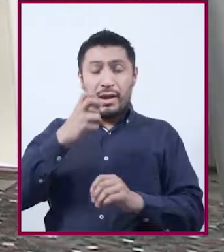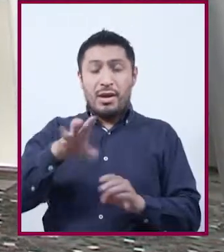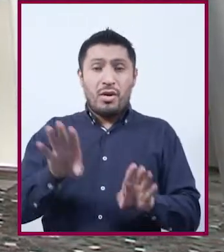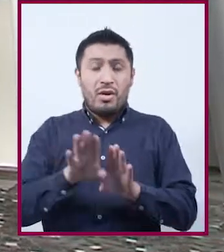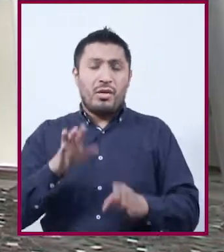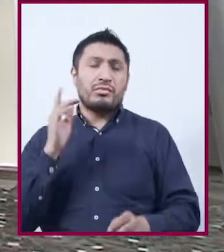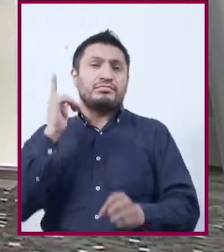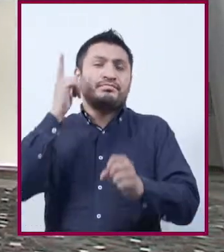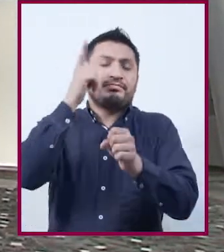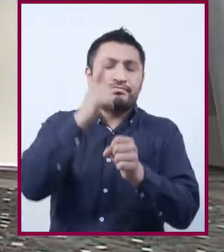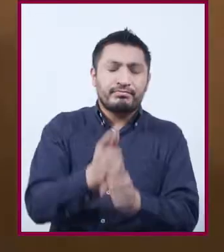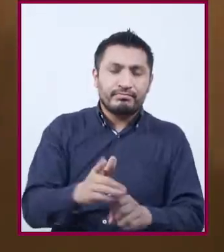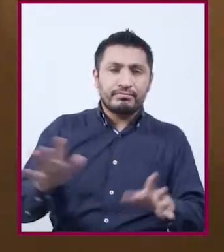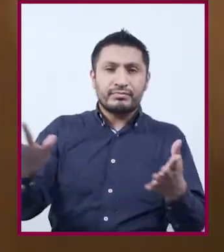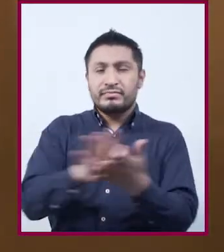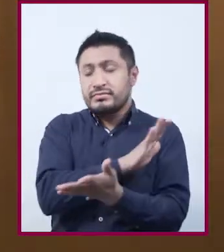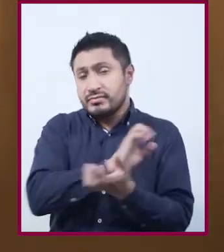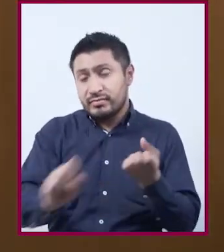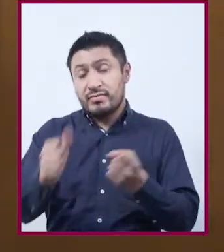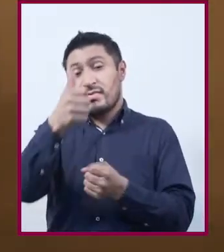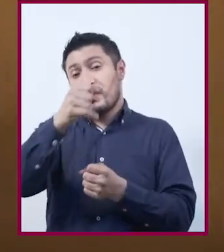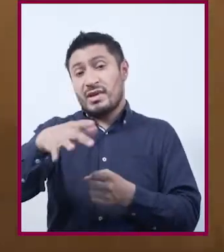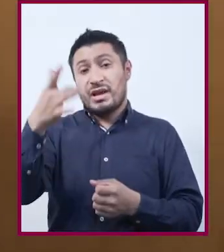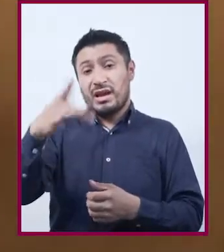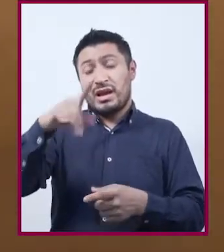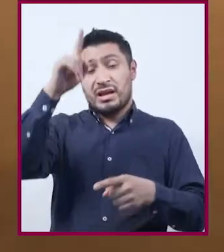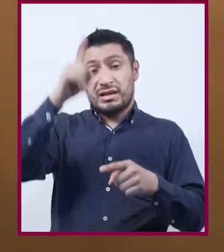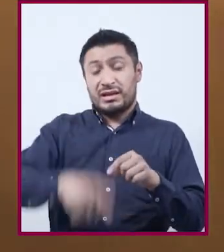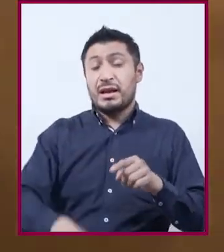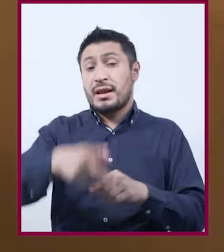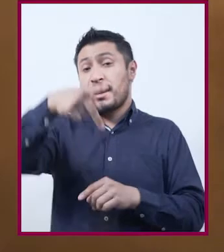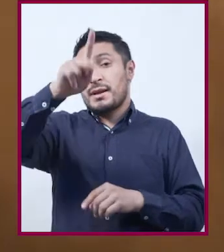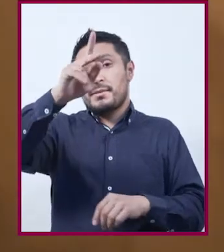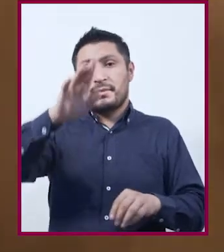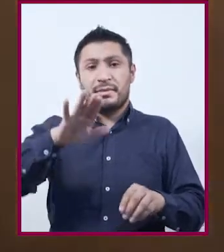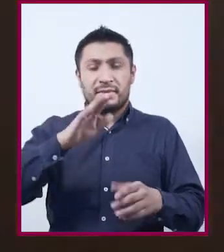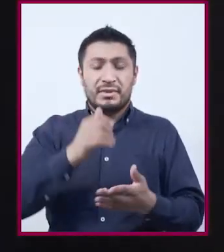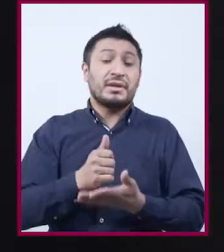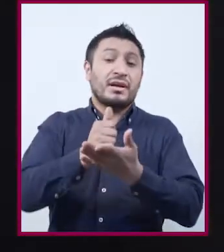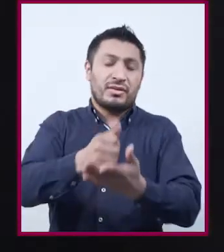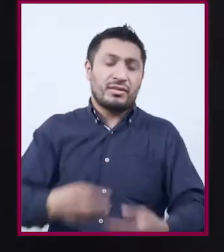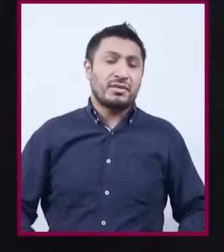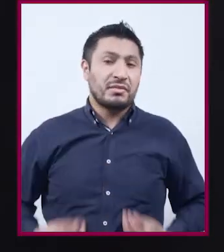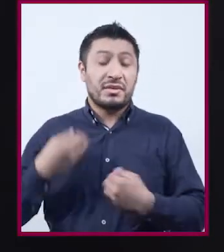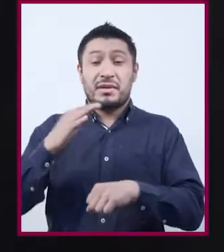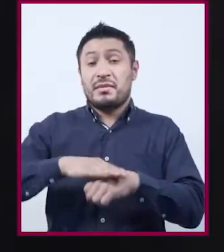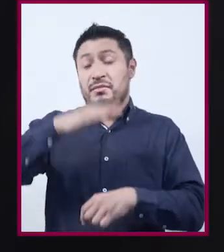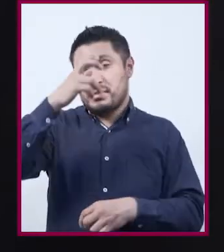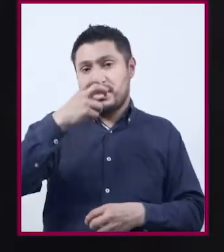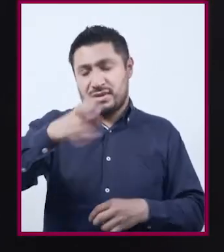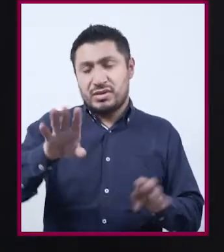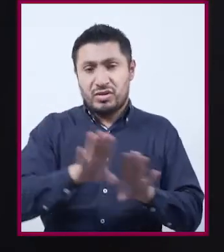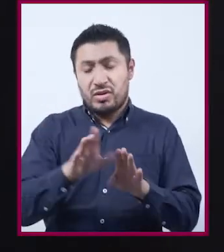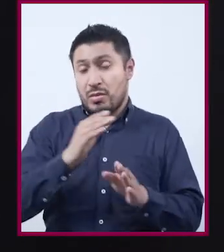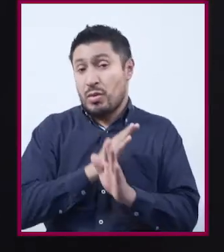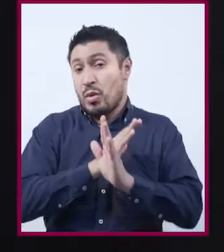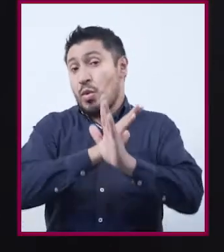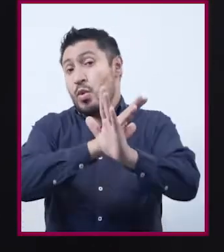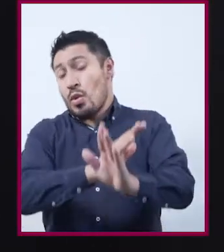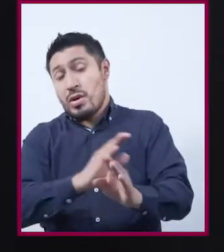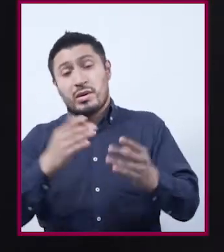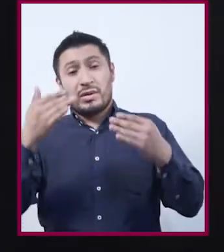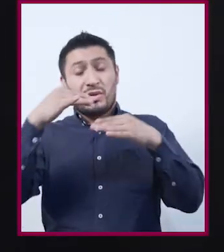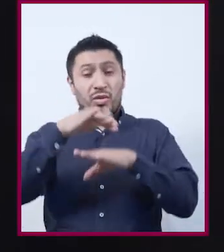servir para predecir posibles catástrofes y así evitarnos sufrimientos, pero sobre todo ayudarnos a sobrevivir y a vivir